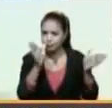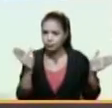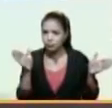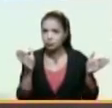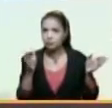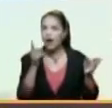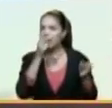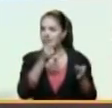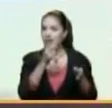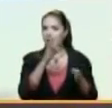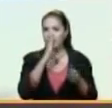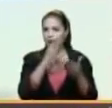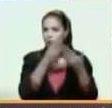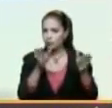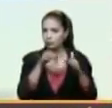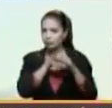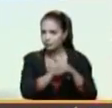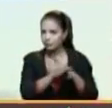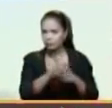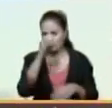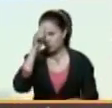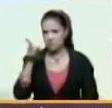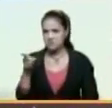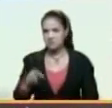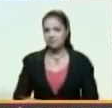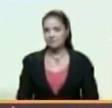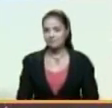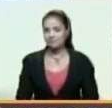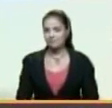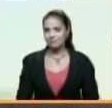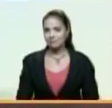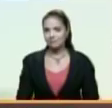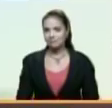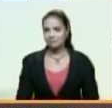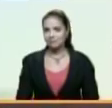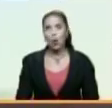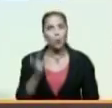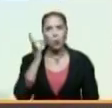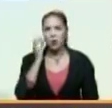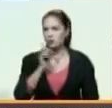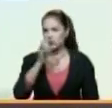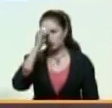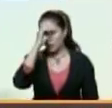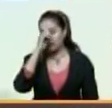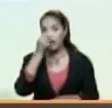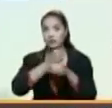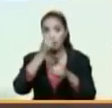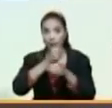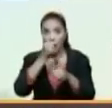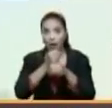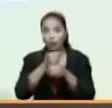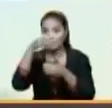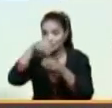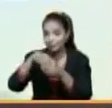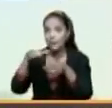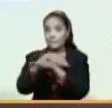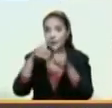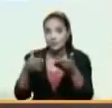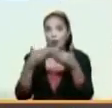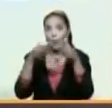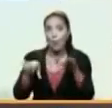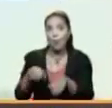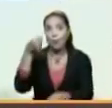este Banco de las Bahamas? No sabía. No sabía que fiscales activos del Ministerio Público, de